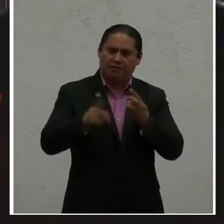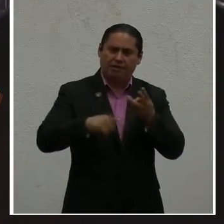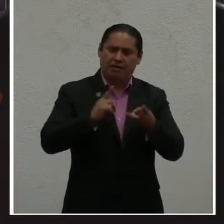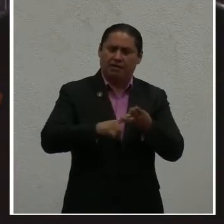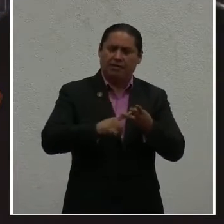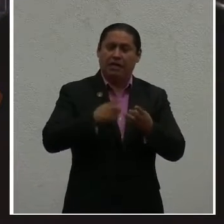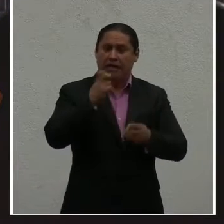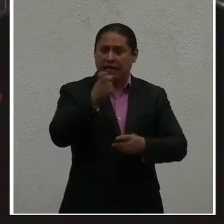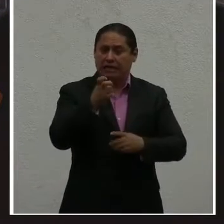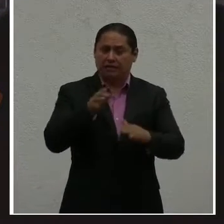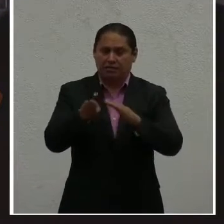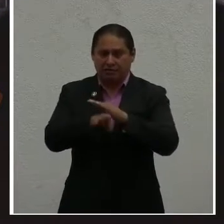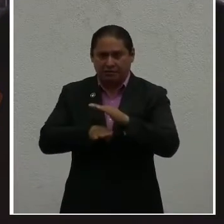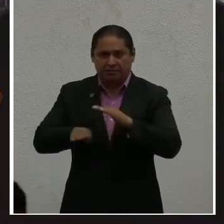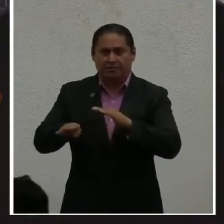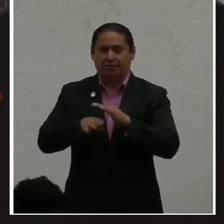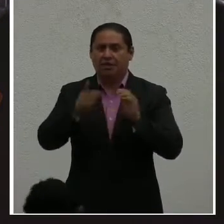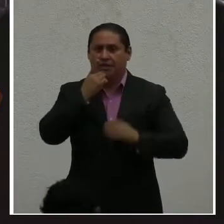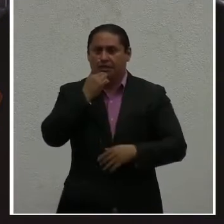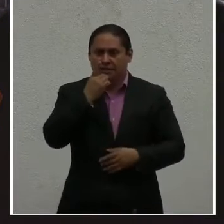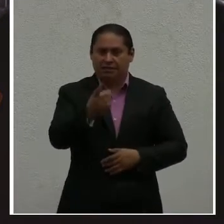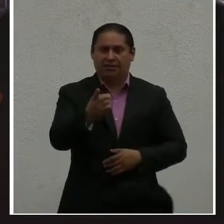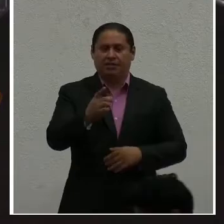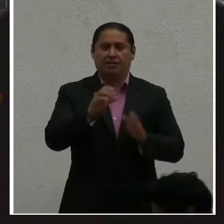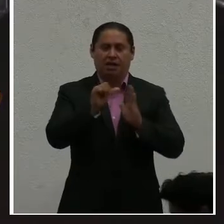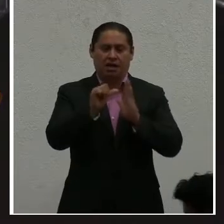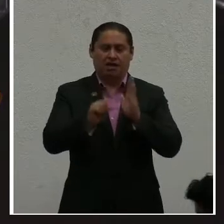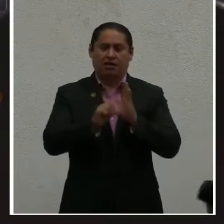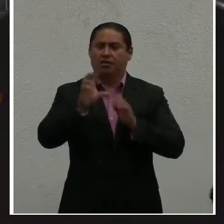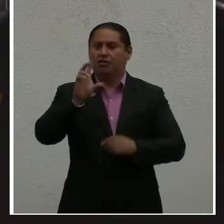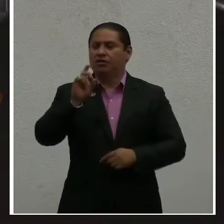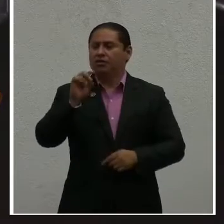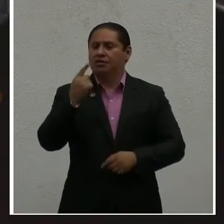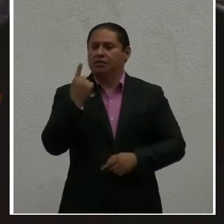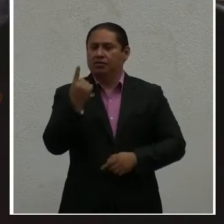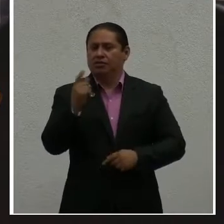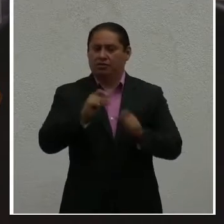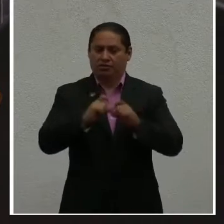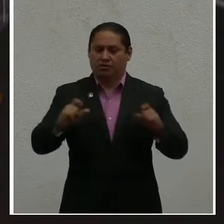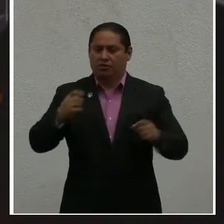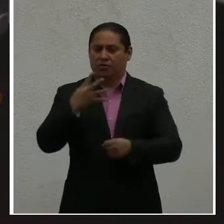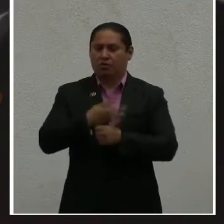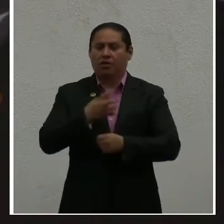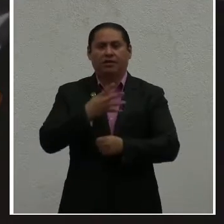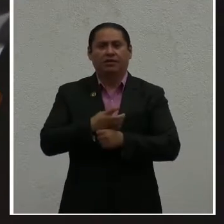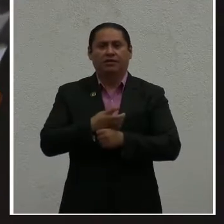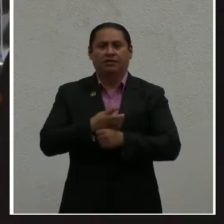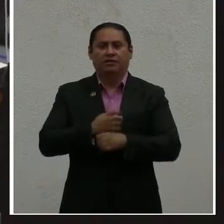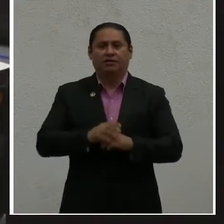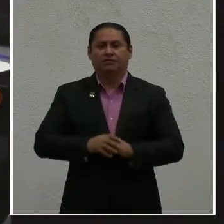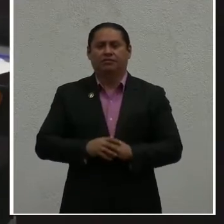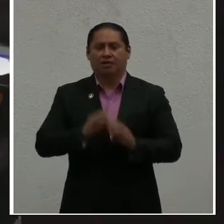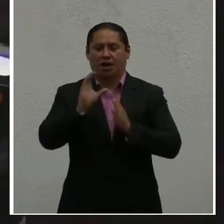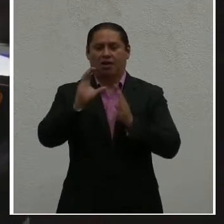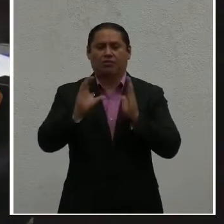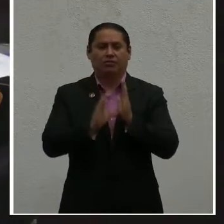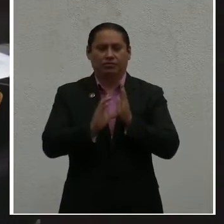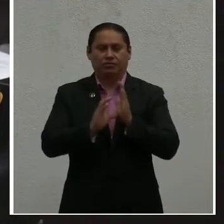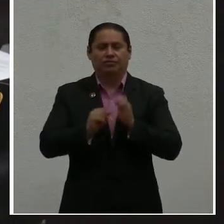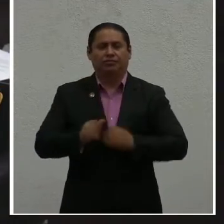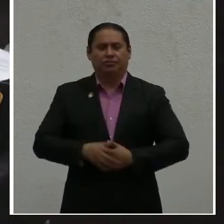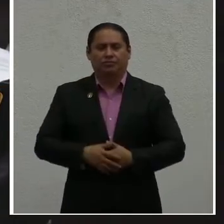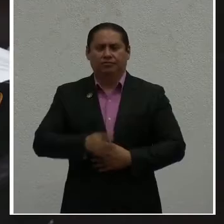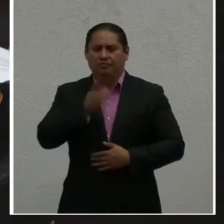base. Lo dice muy claramente el artículo 31, fracción cuarta de la Constitución, en